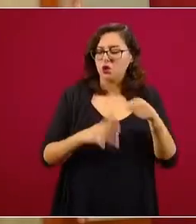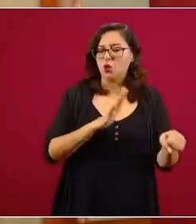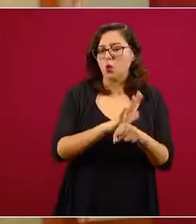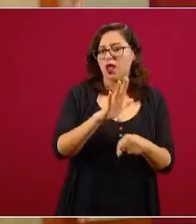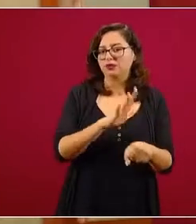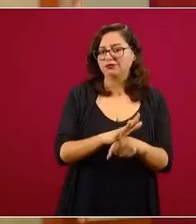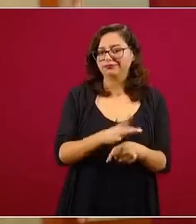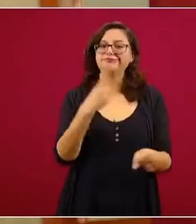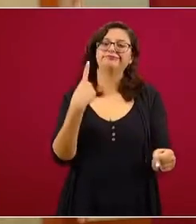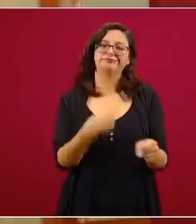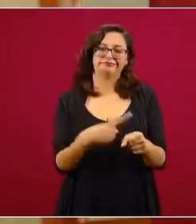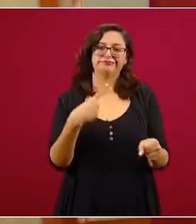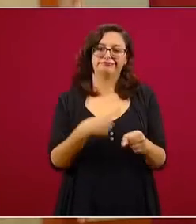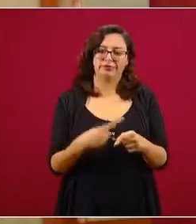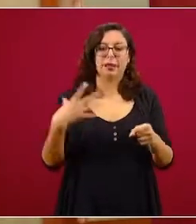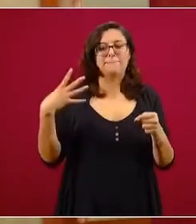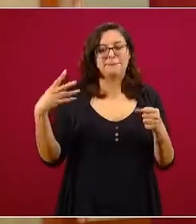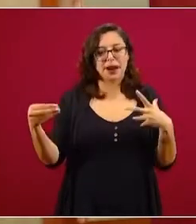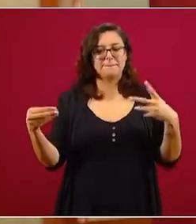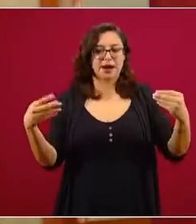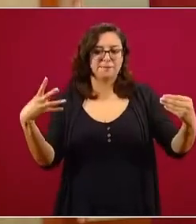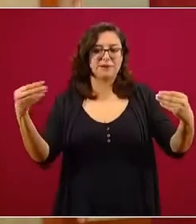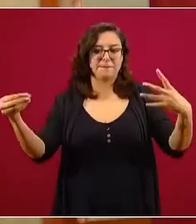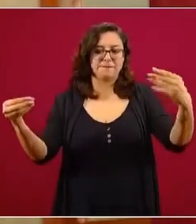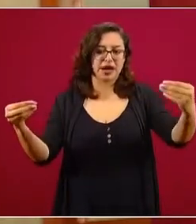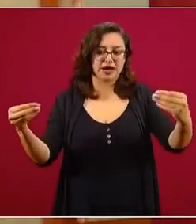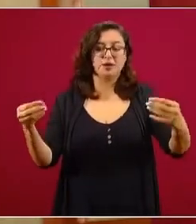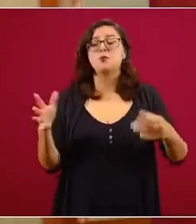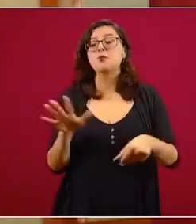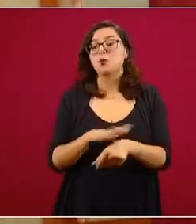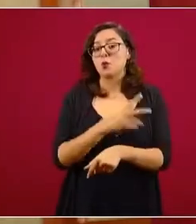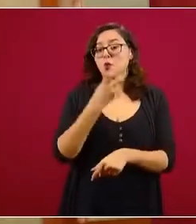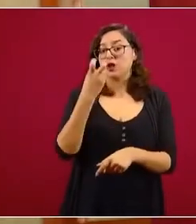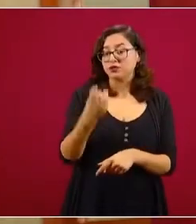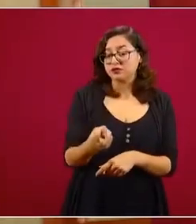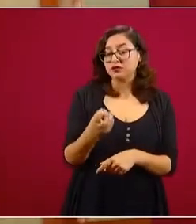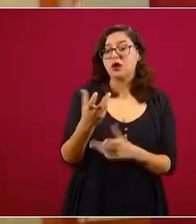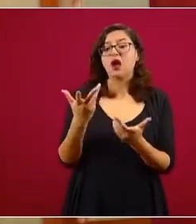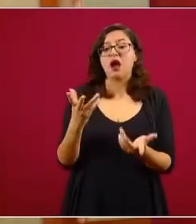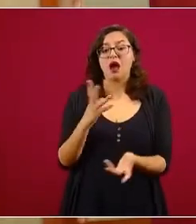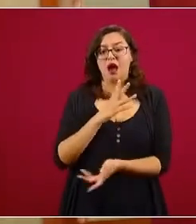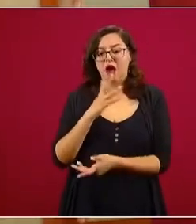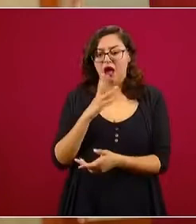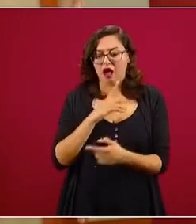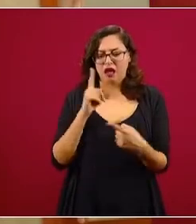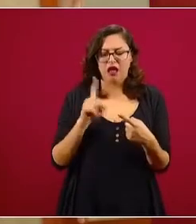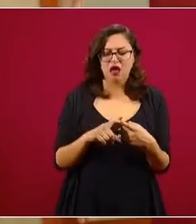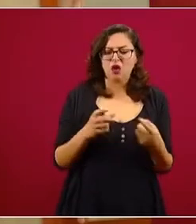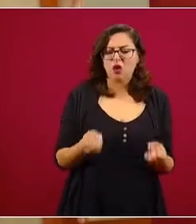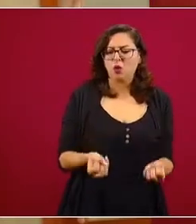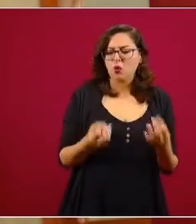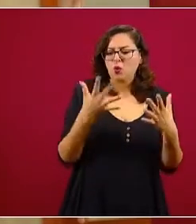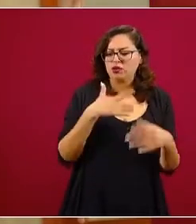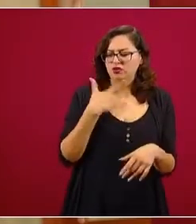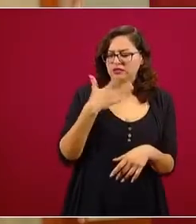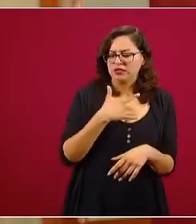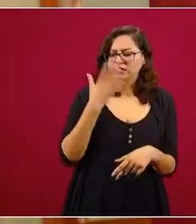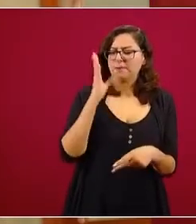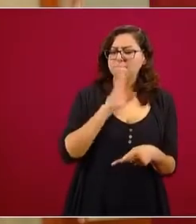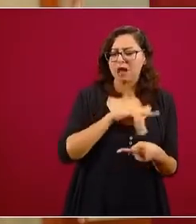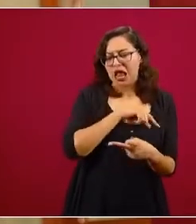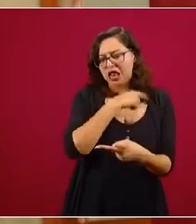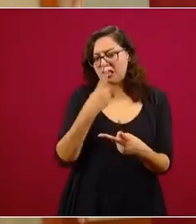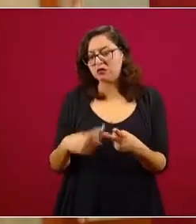enfermedad. Por eso, dentro de los indicadores tenemos las tendencias tanto del síndrome COVID como del porcentaje